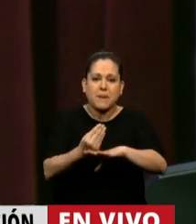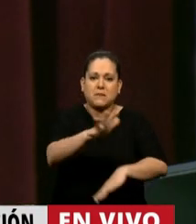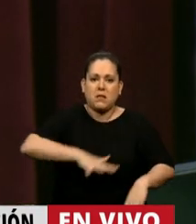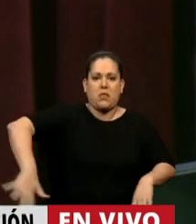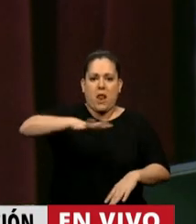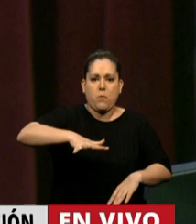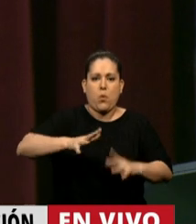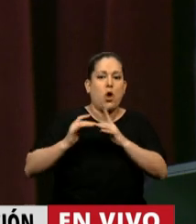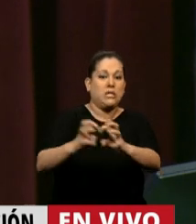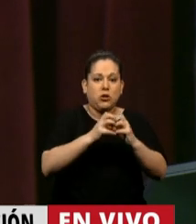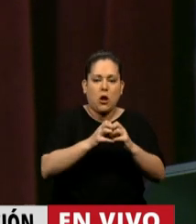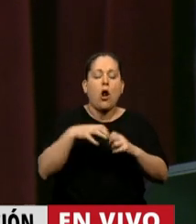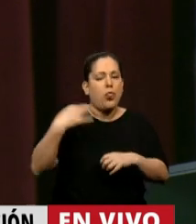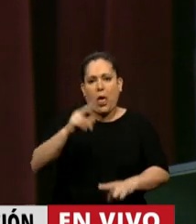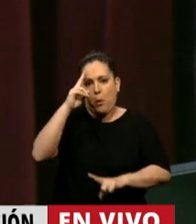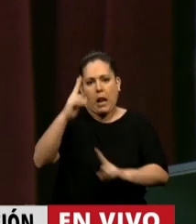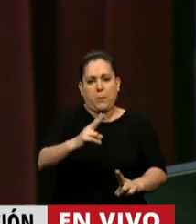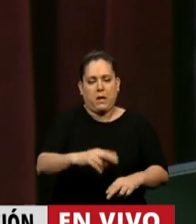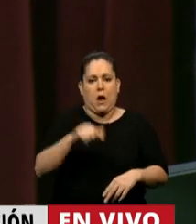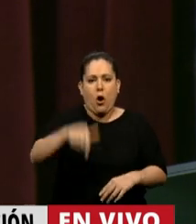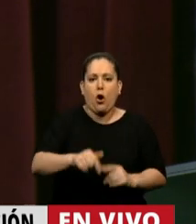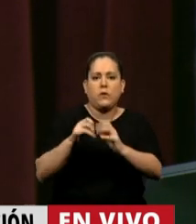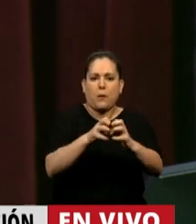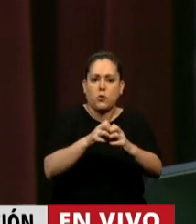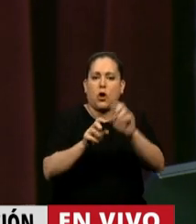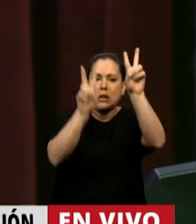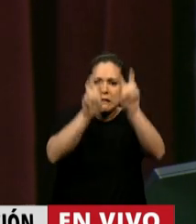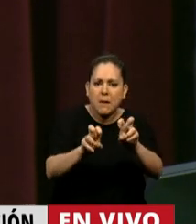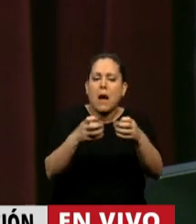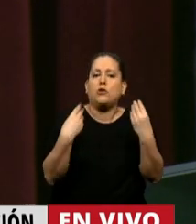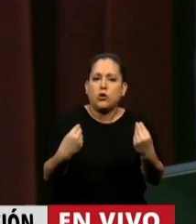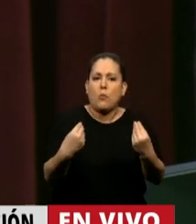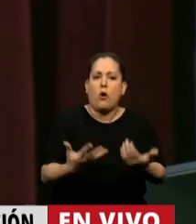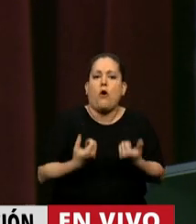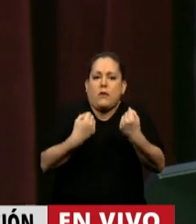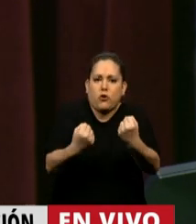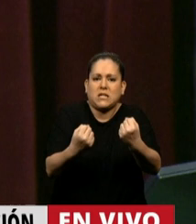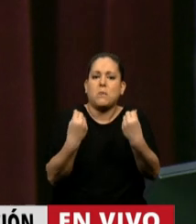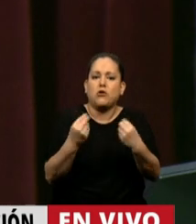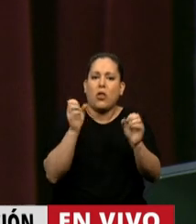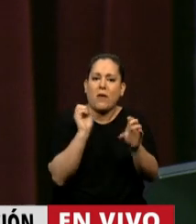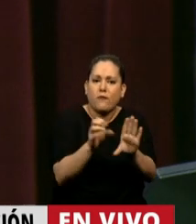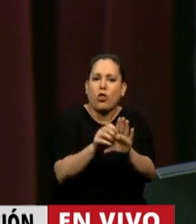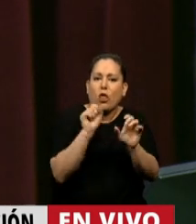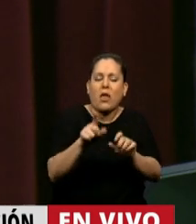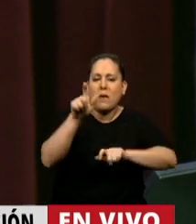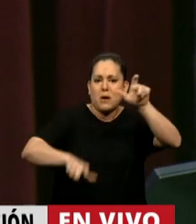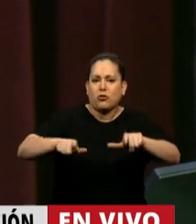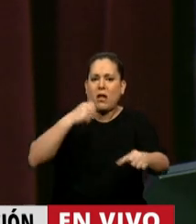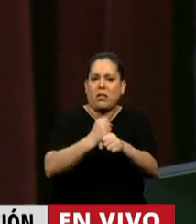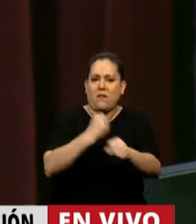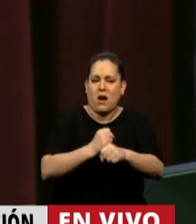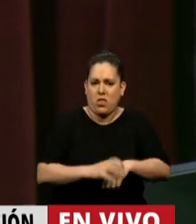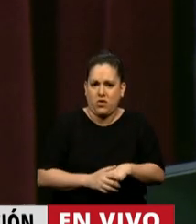pueblo sesionando y discutiendo temas que tienen que ver con el fortalecimiento del fondo de nuestros trabajadores y